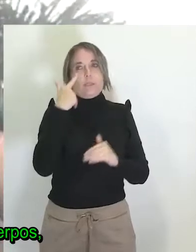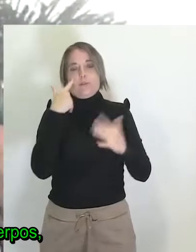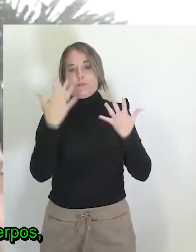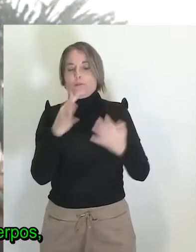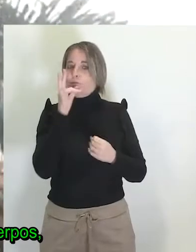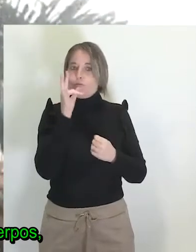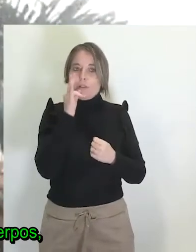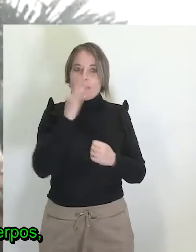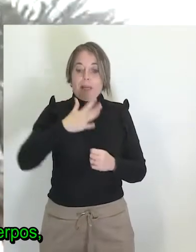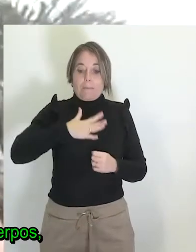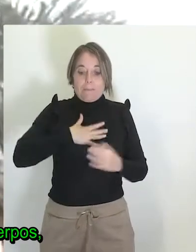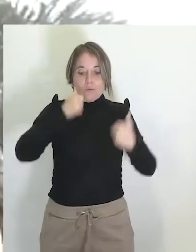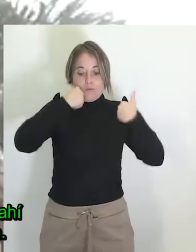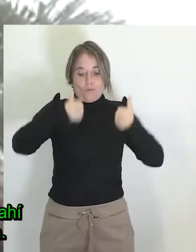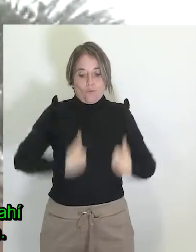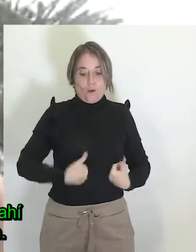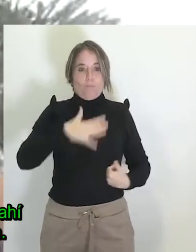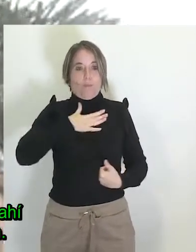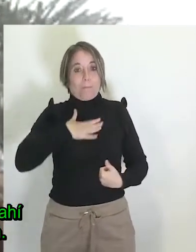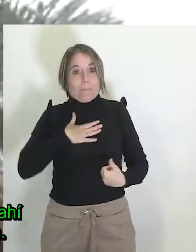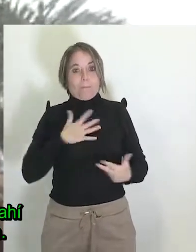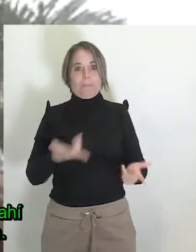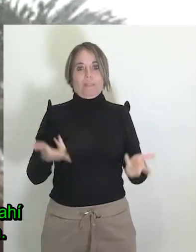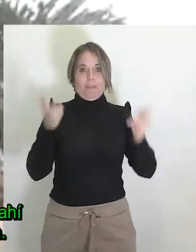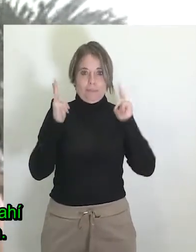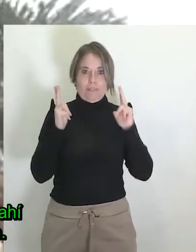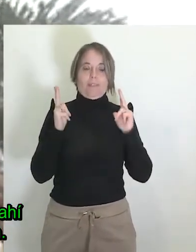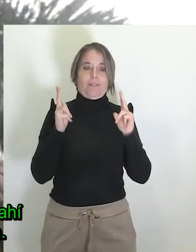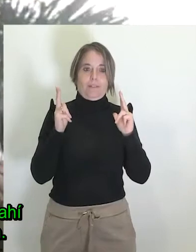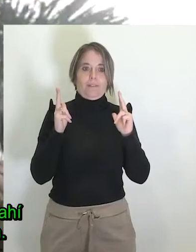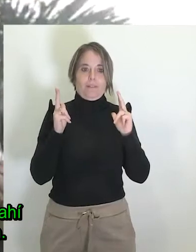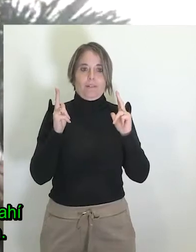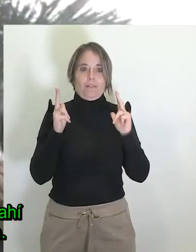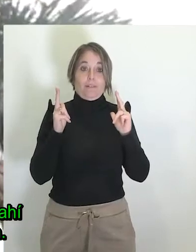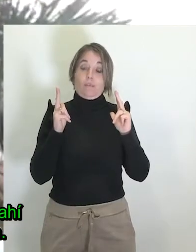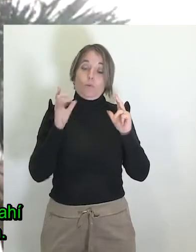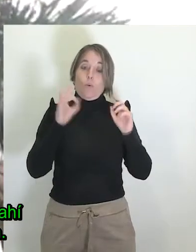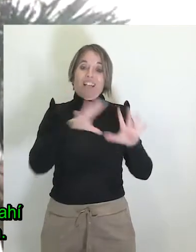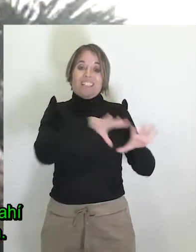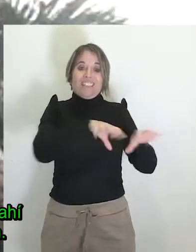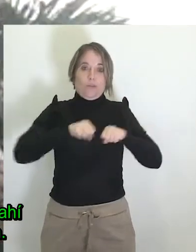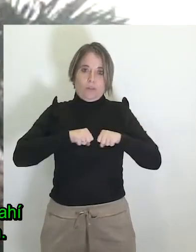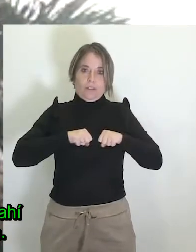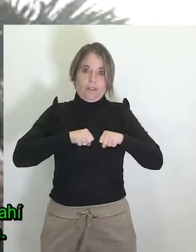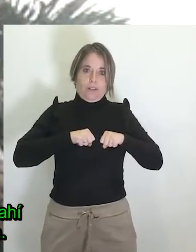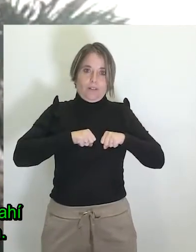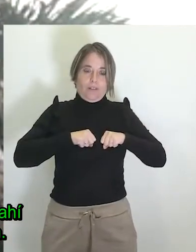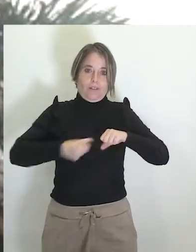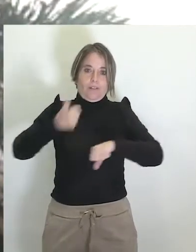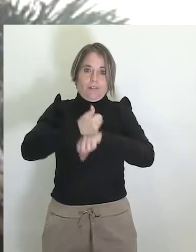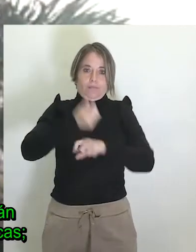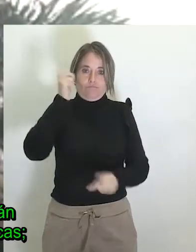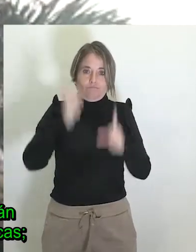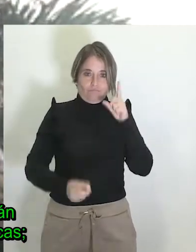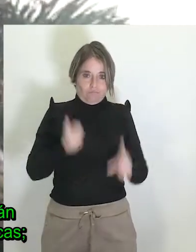siguen siendo pues nuestros cuerpos, nuestra libertad, la que sigue ahí secuestrada por el régimen.